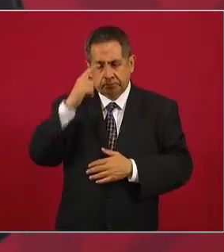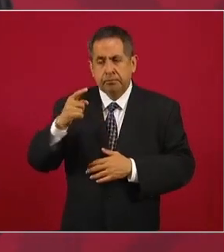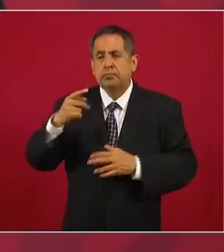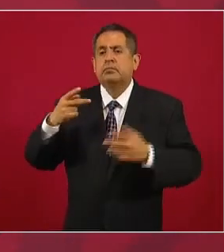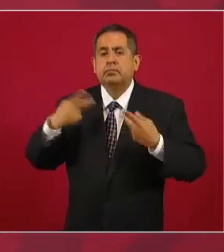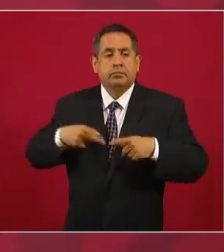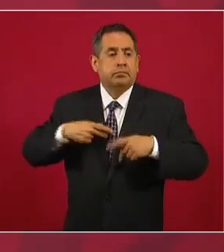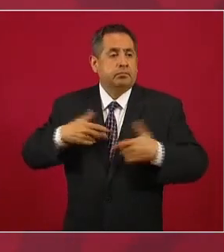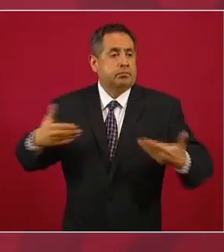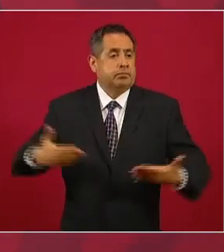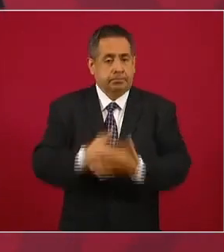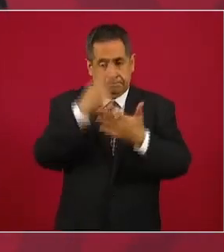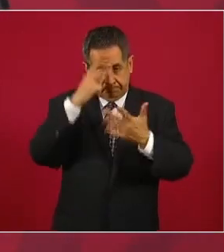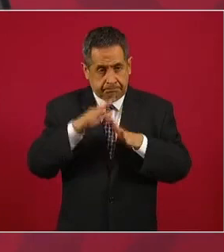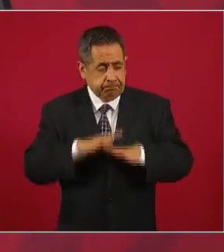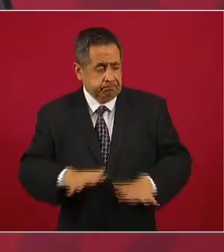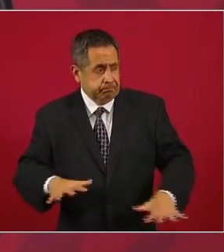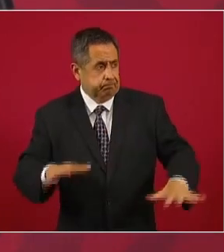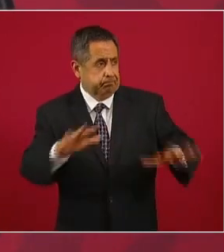al pueblo de México